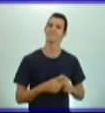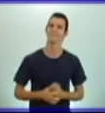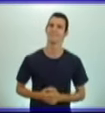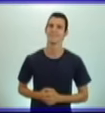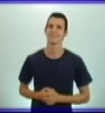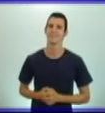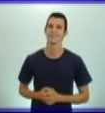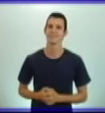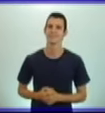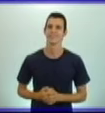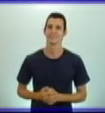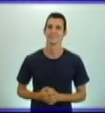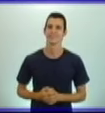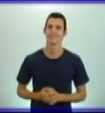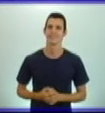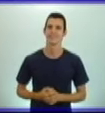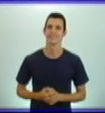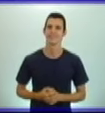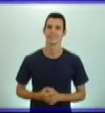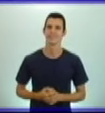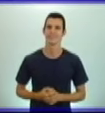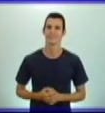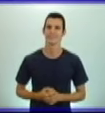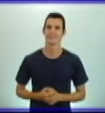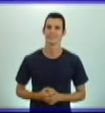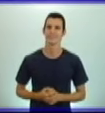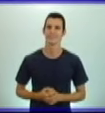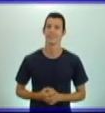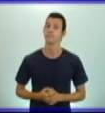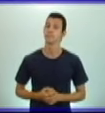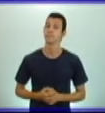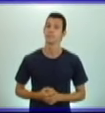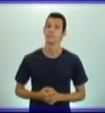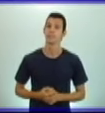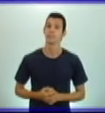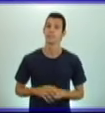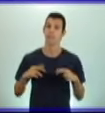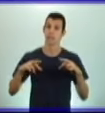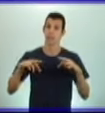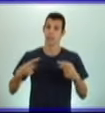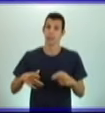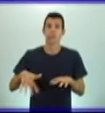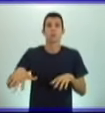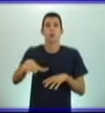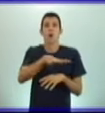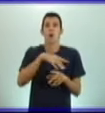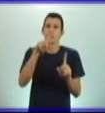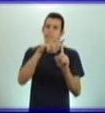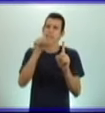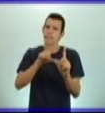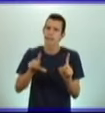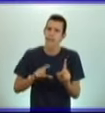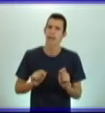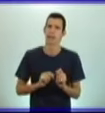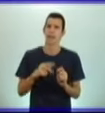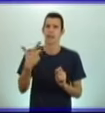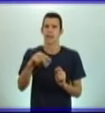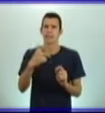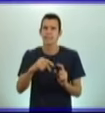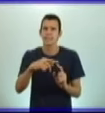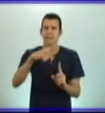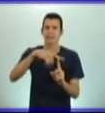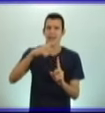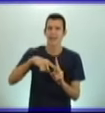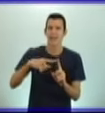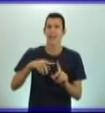De manera general, siempre decimos que los temas, ejercicios y actividades se encuentran en Cubeduca también, por tanto pueden